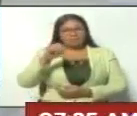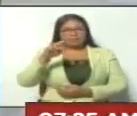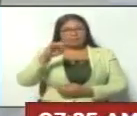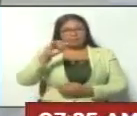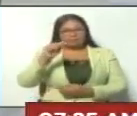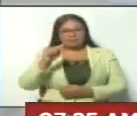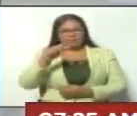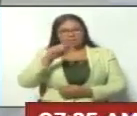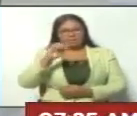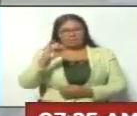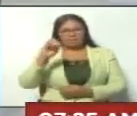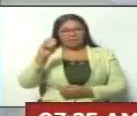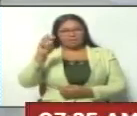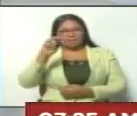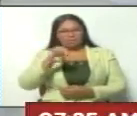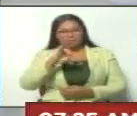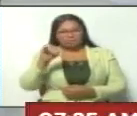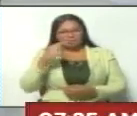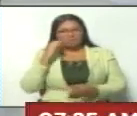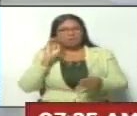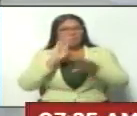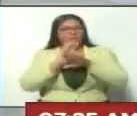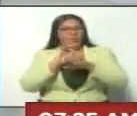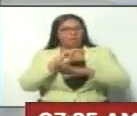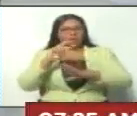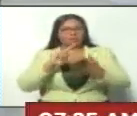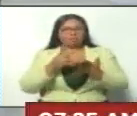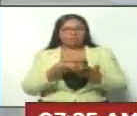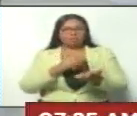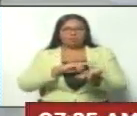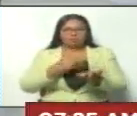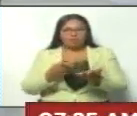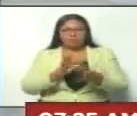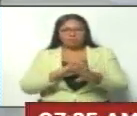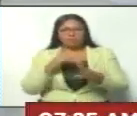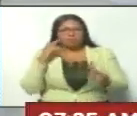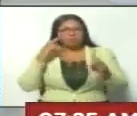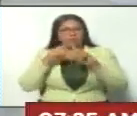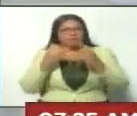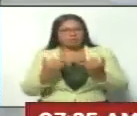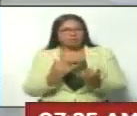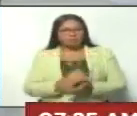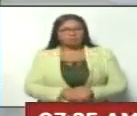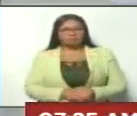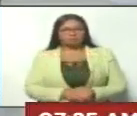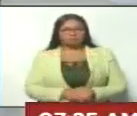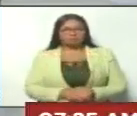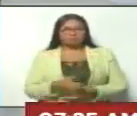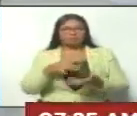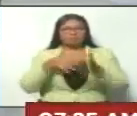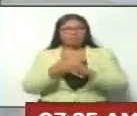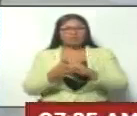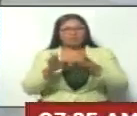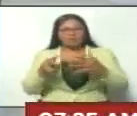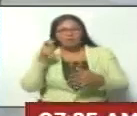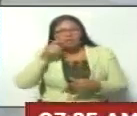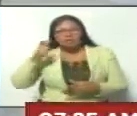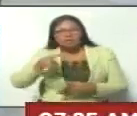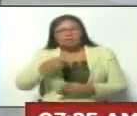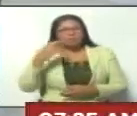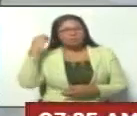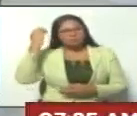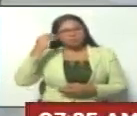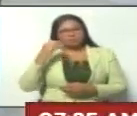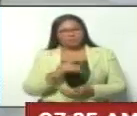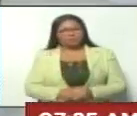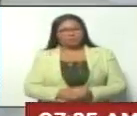sentido, está como doblemente protegida. Claro. Está protegida como objeto y está protegido por lo que significa para el pueblo que cree. ¿De qué se